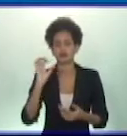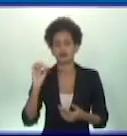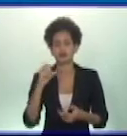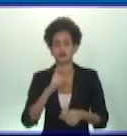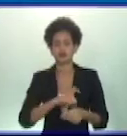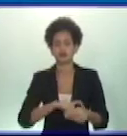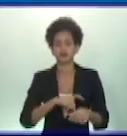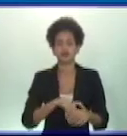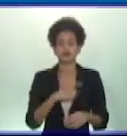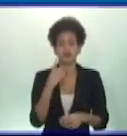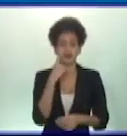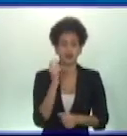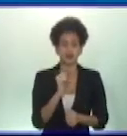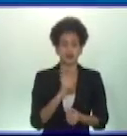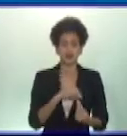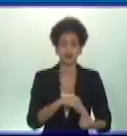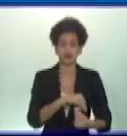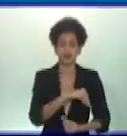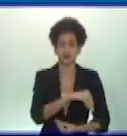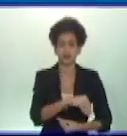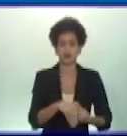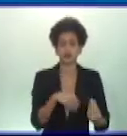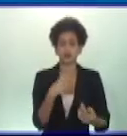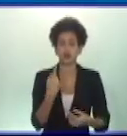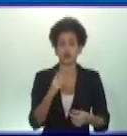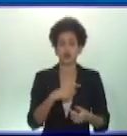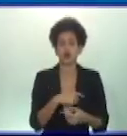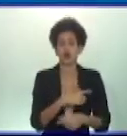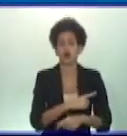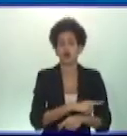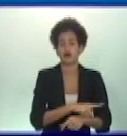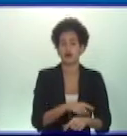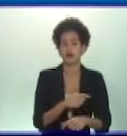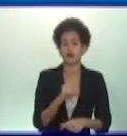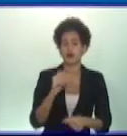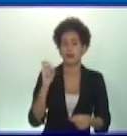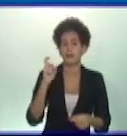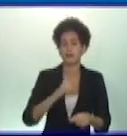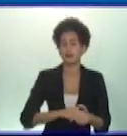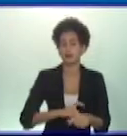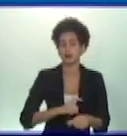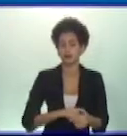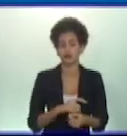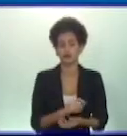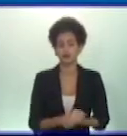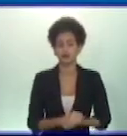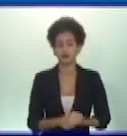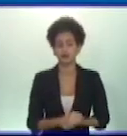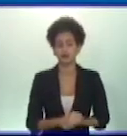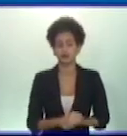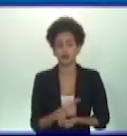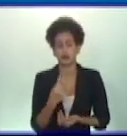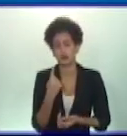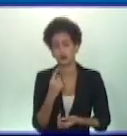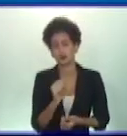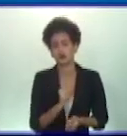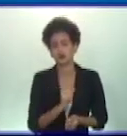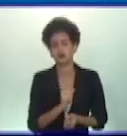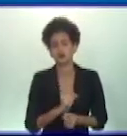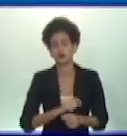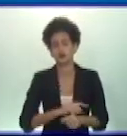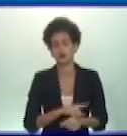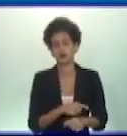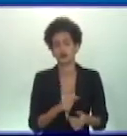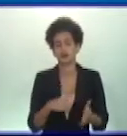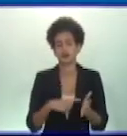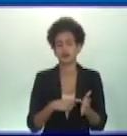menor. Y en este caso multiplicamos por 1. 1 hora multiplicamos por 60, que